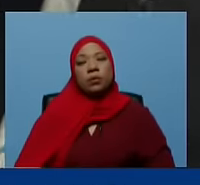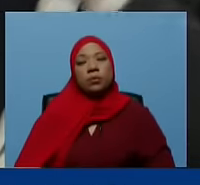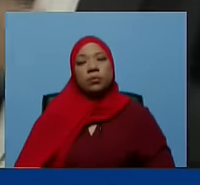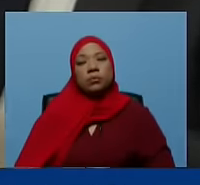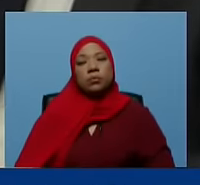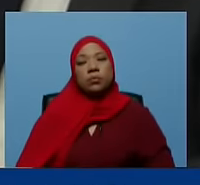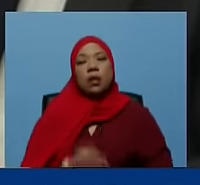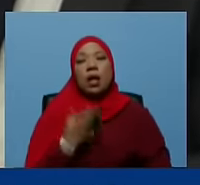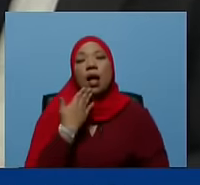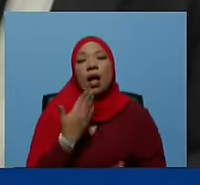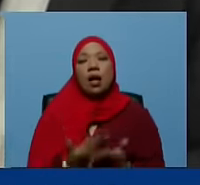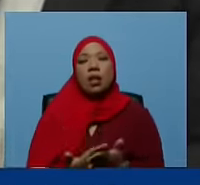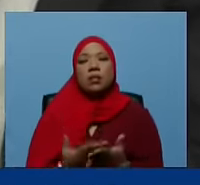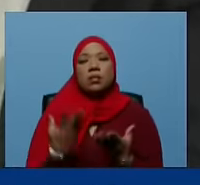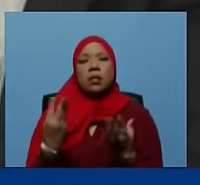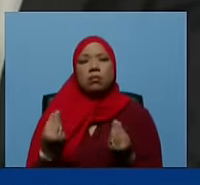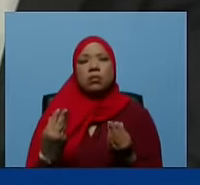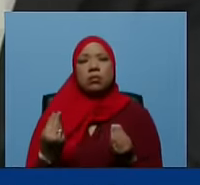Muchas gracias, muchas gracias.